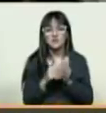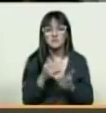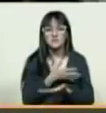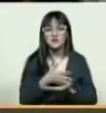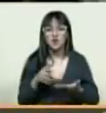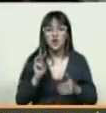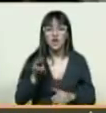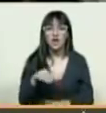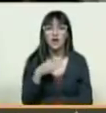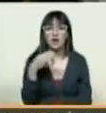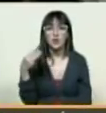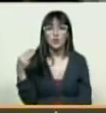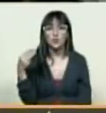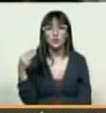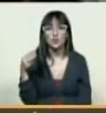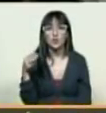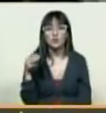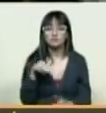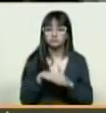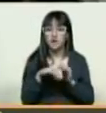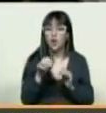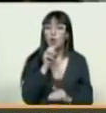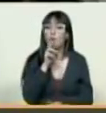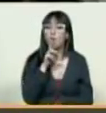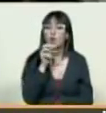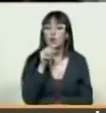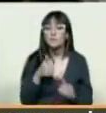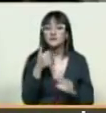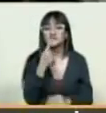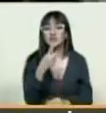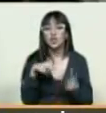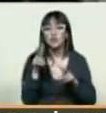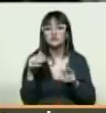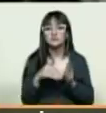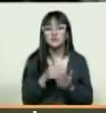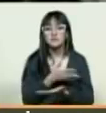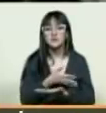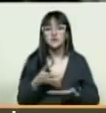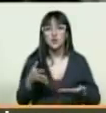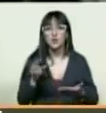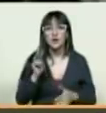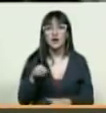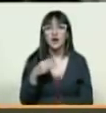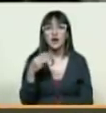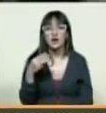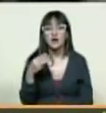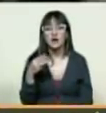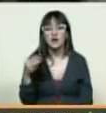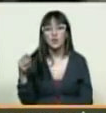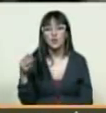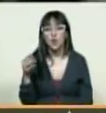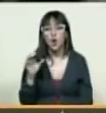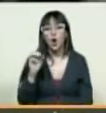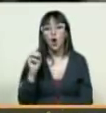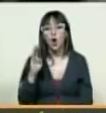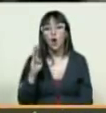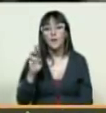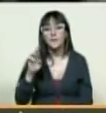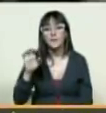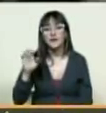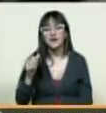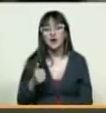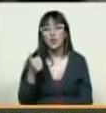millones de euros en oro y 112 mil millones de euros en cobre, convirtiéndose en la cuarta